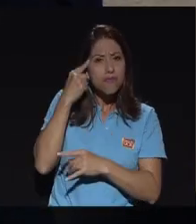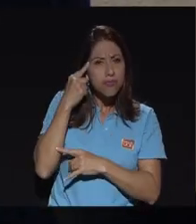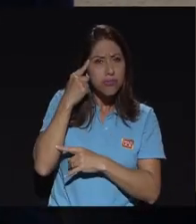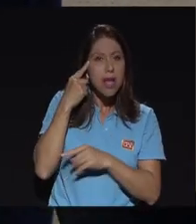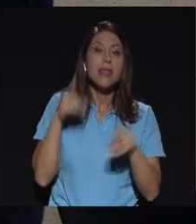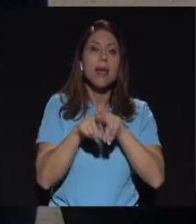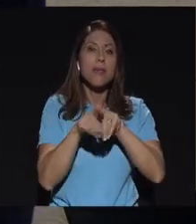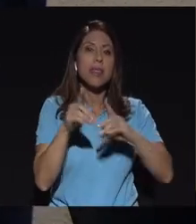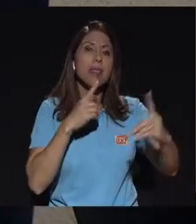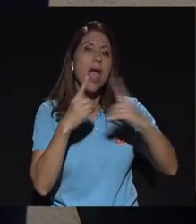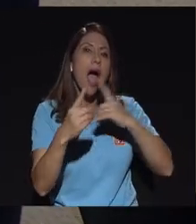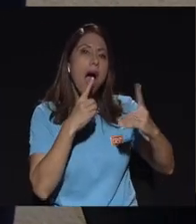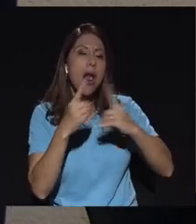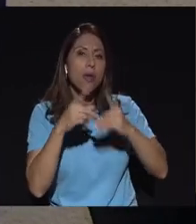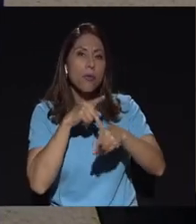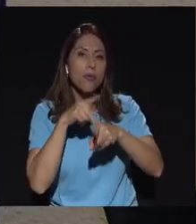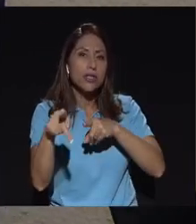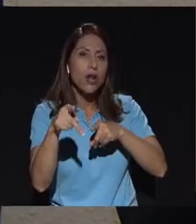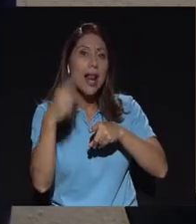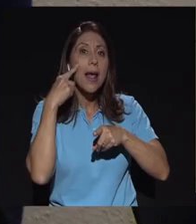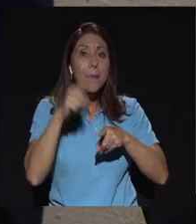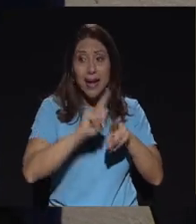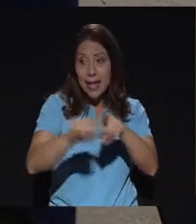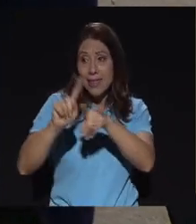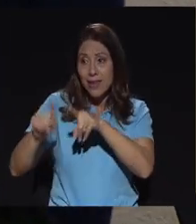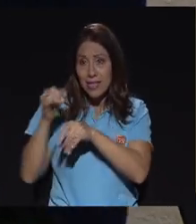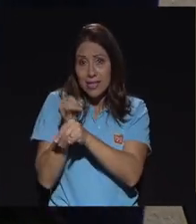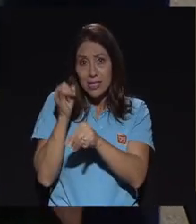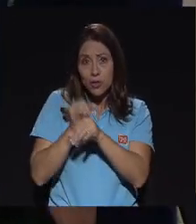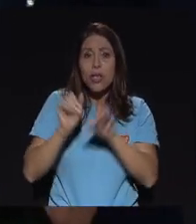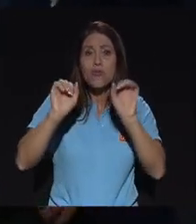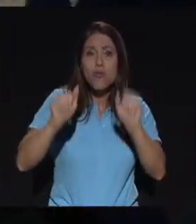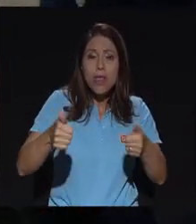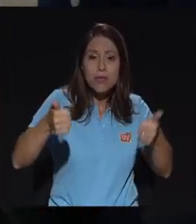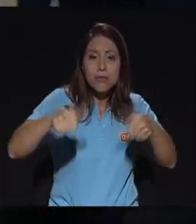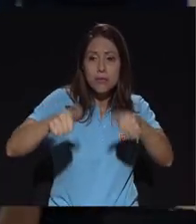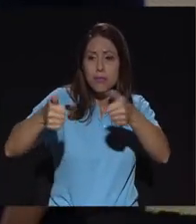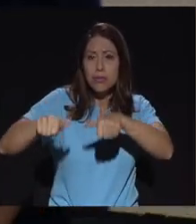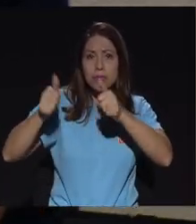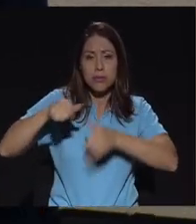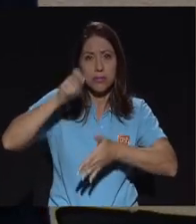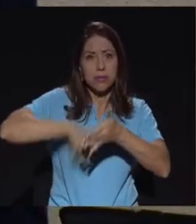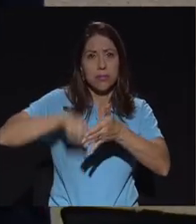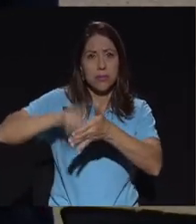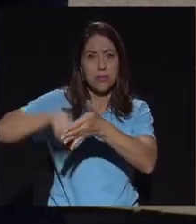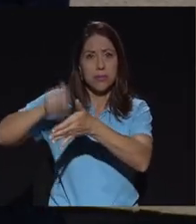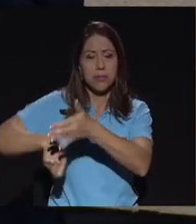diálogo profesional para promover convenios de colaboración interinstitucional, entre otros.